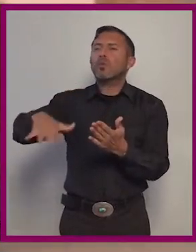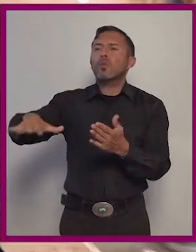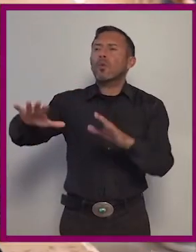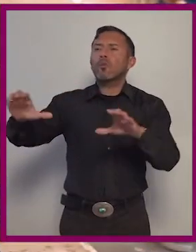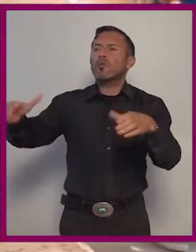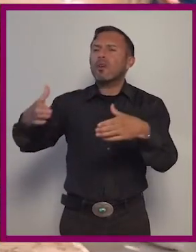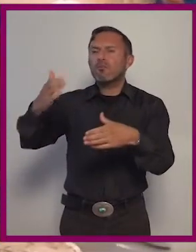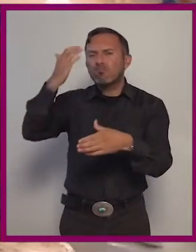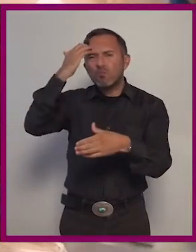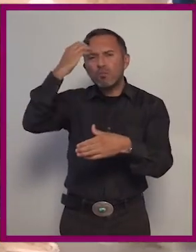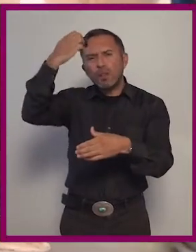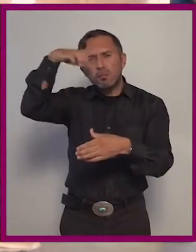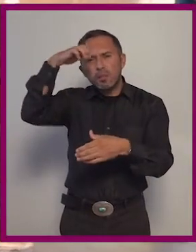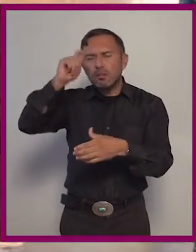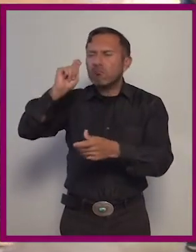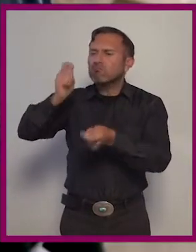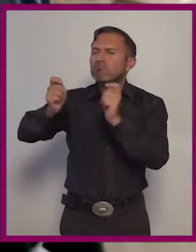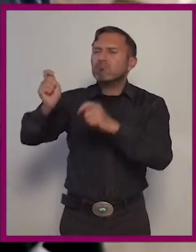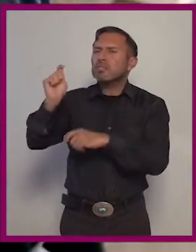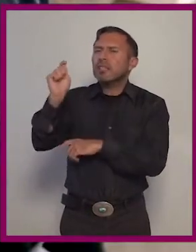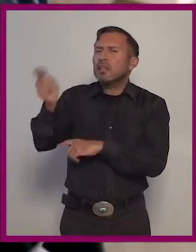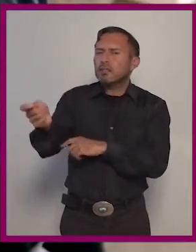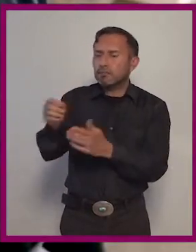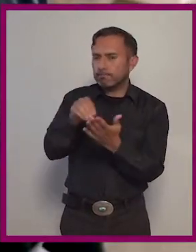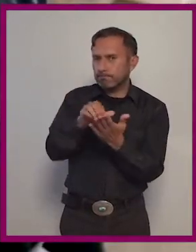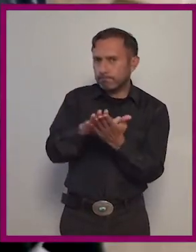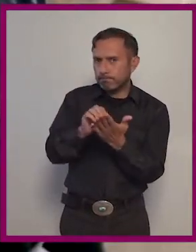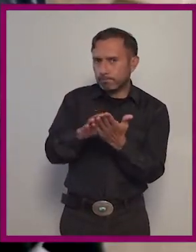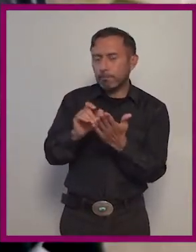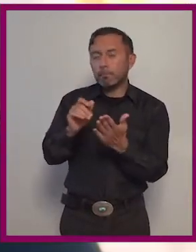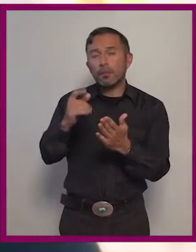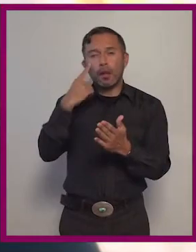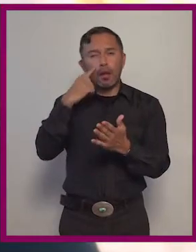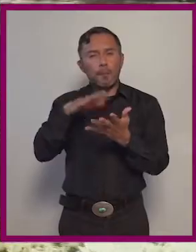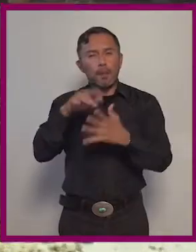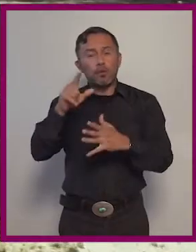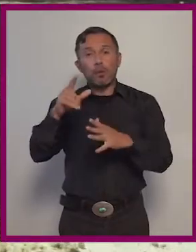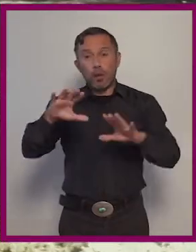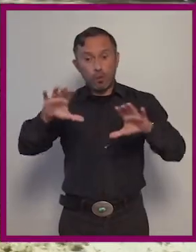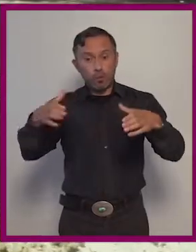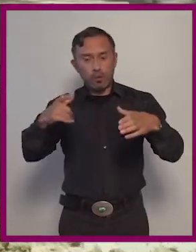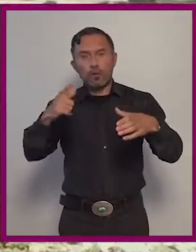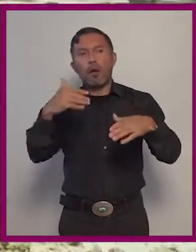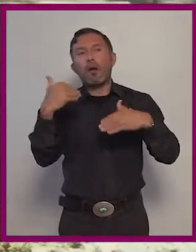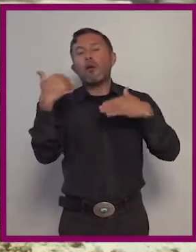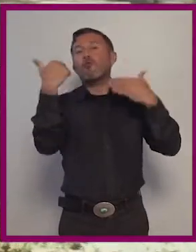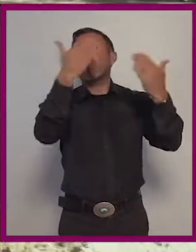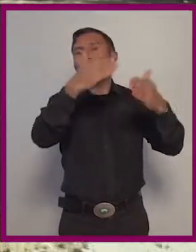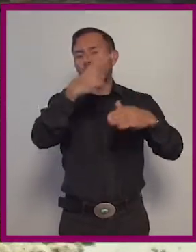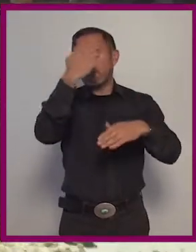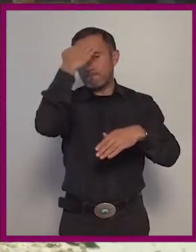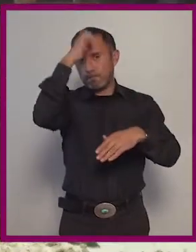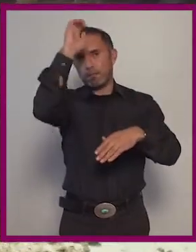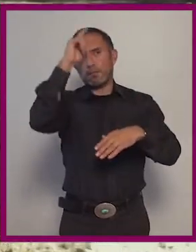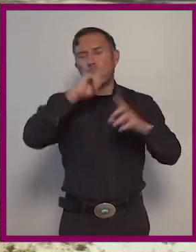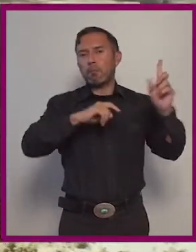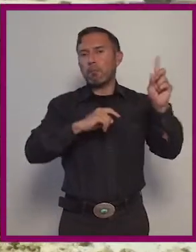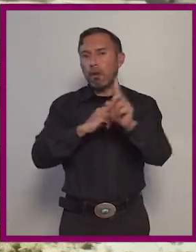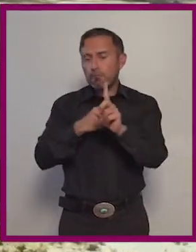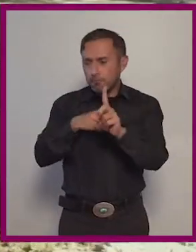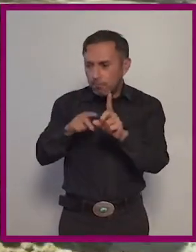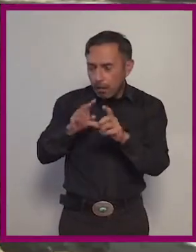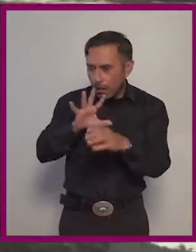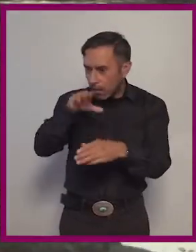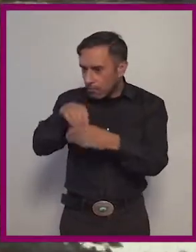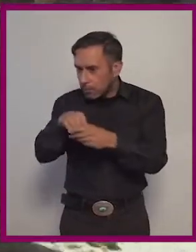comunidades. Generalmente y curiosamente son miembros ajenos a las propias comunidades los que se involucran en